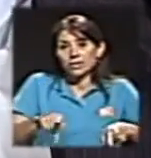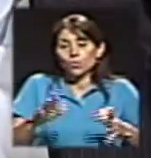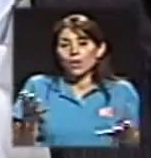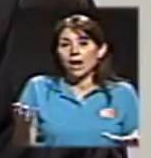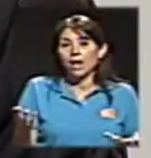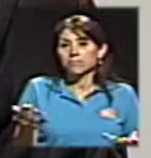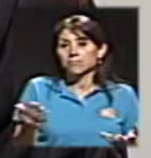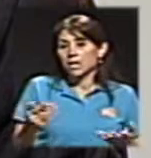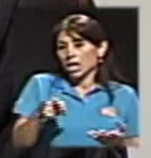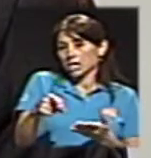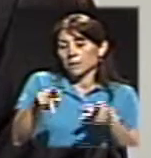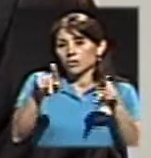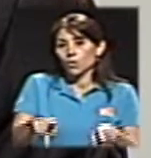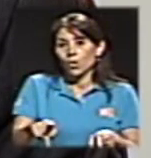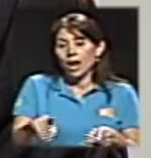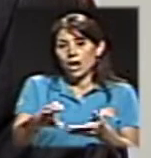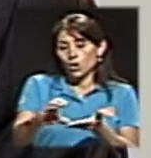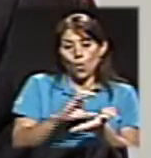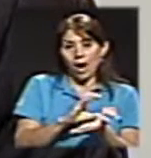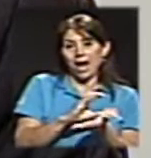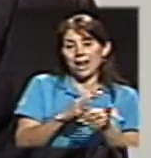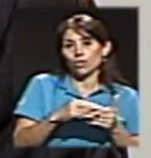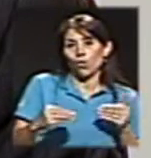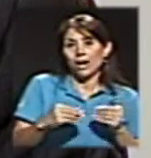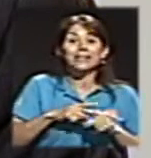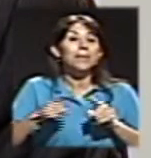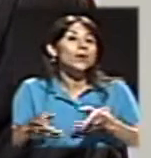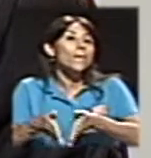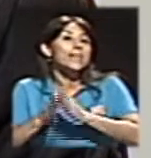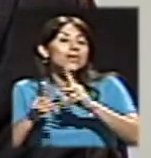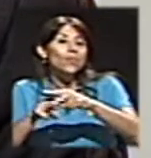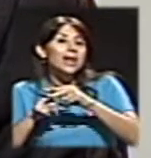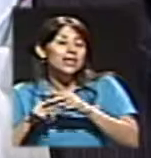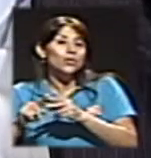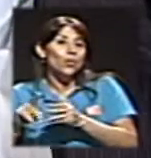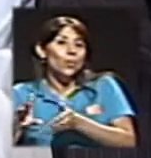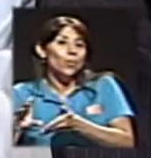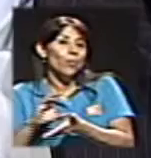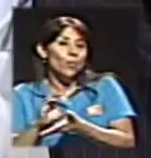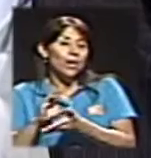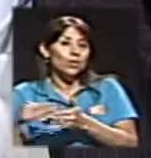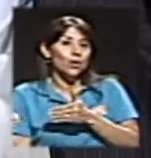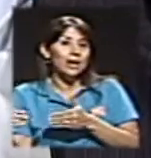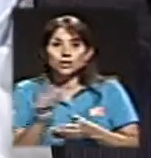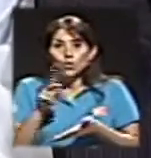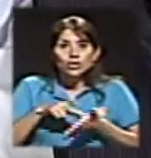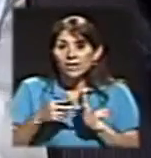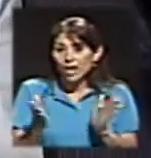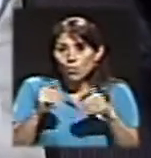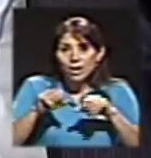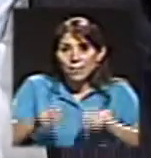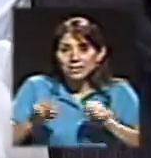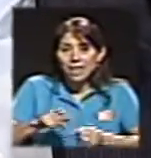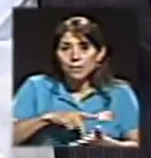menciona, no gana en dólares, pero pide un crédito en dólares, no necesariamente pierde su capacidad de pago.